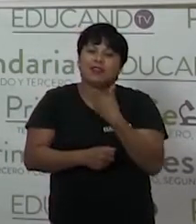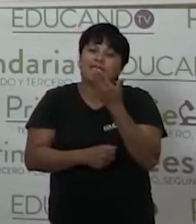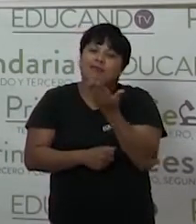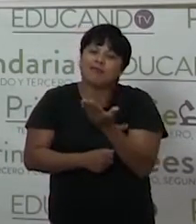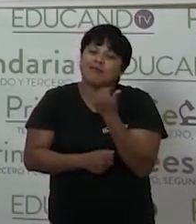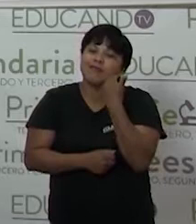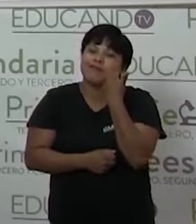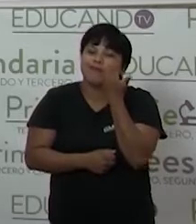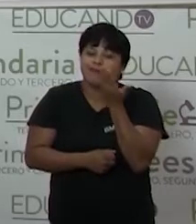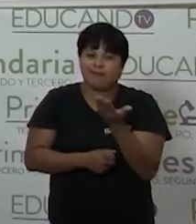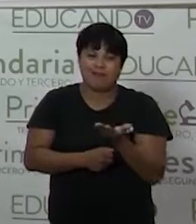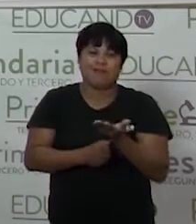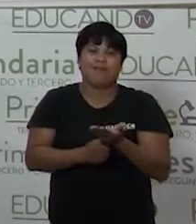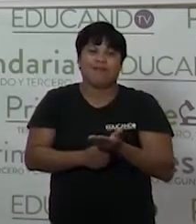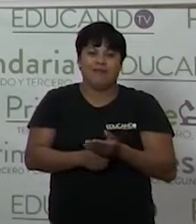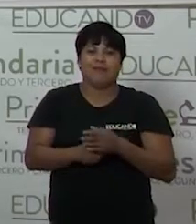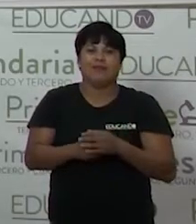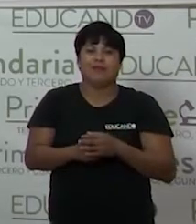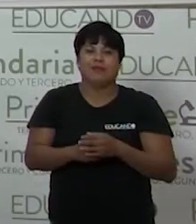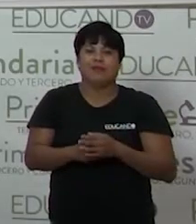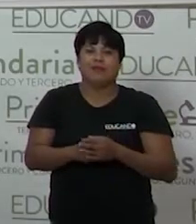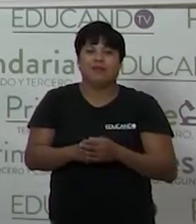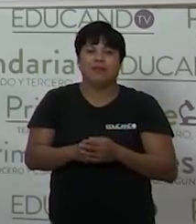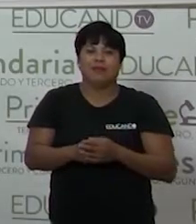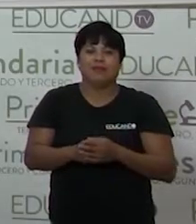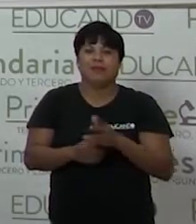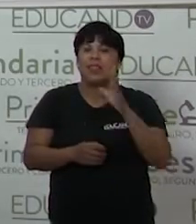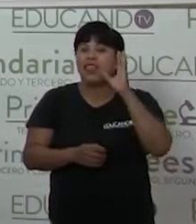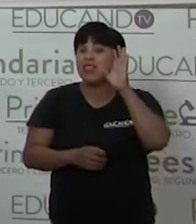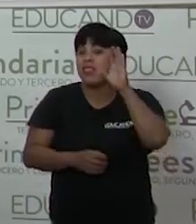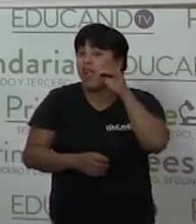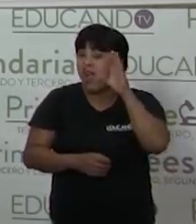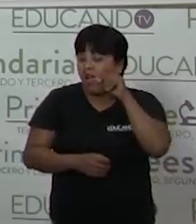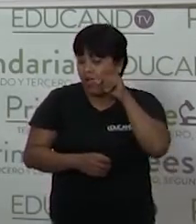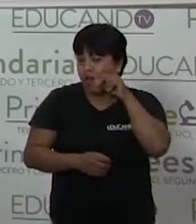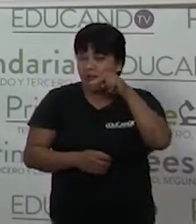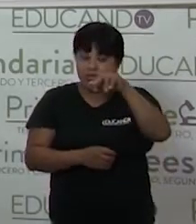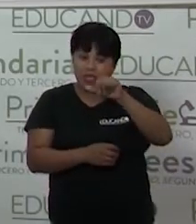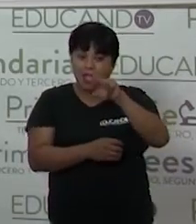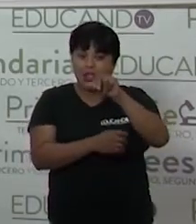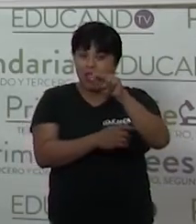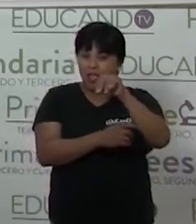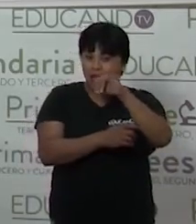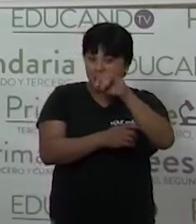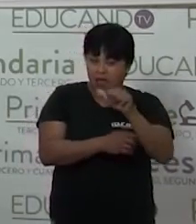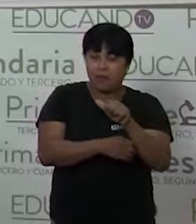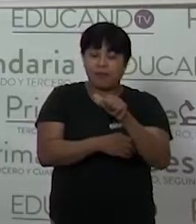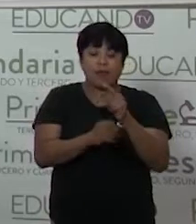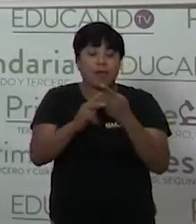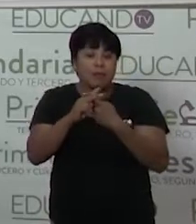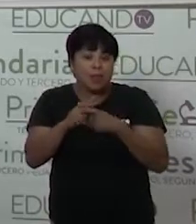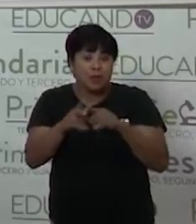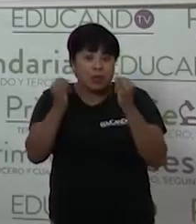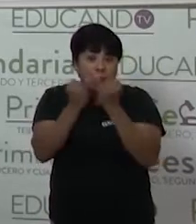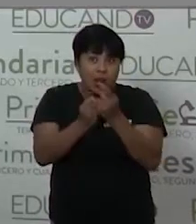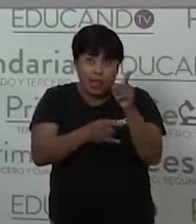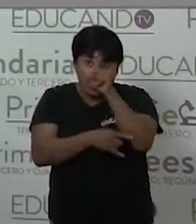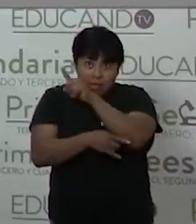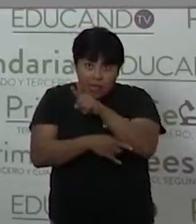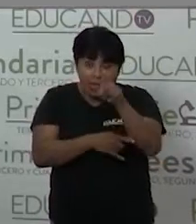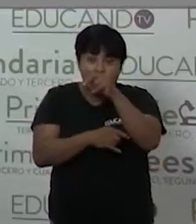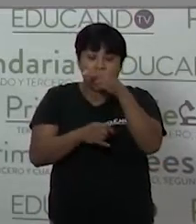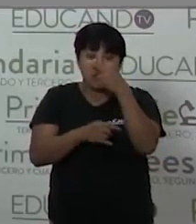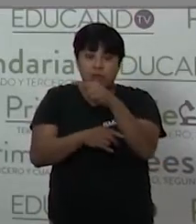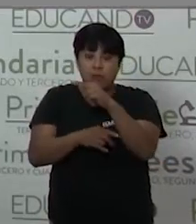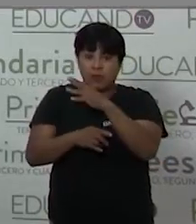que yo te pido naranja empieza igual que algunos de los nombres que